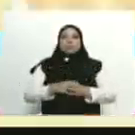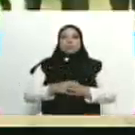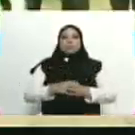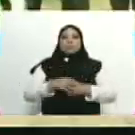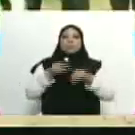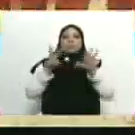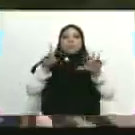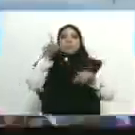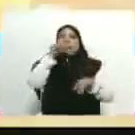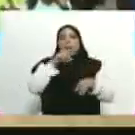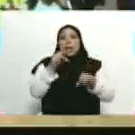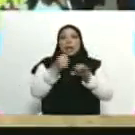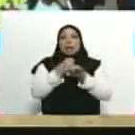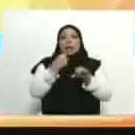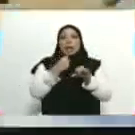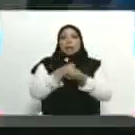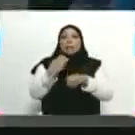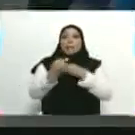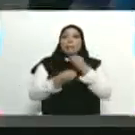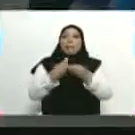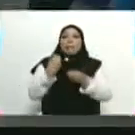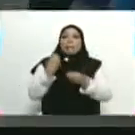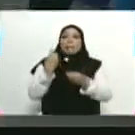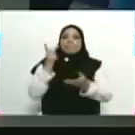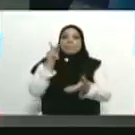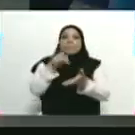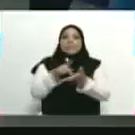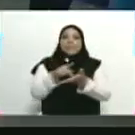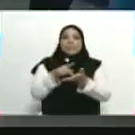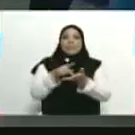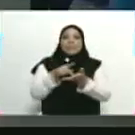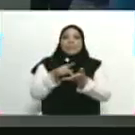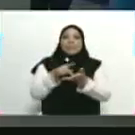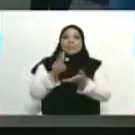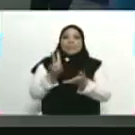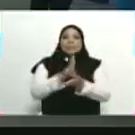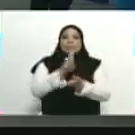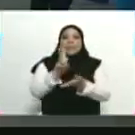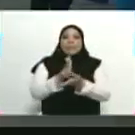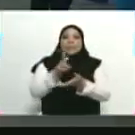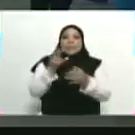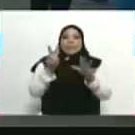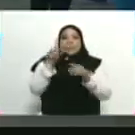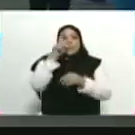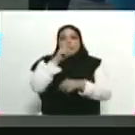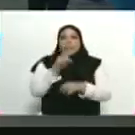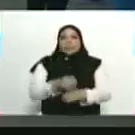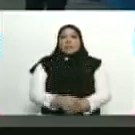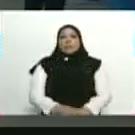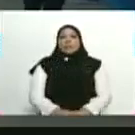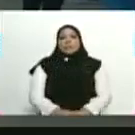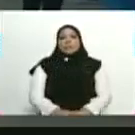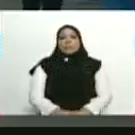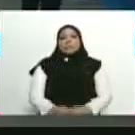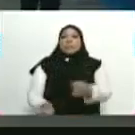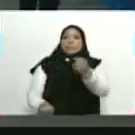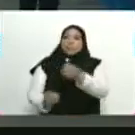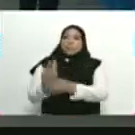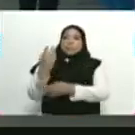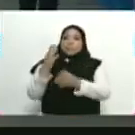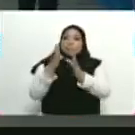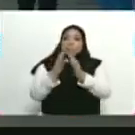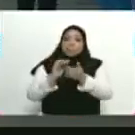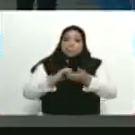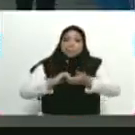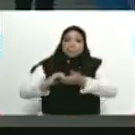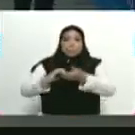hace 7 años? ¿Ah? ¿Cómo te llamas tú? Verónica, ¿tú estás desde hace 7 años? Sí, miembro fundador del Estado Trujillo.